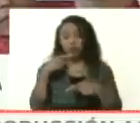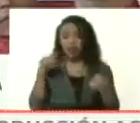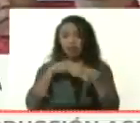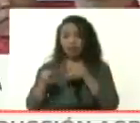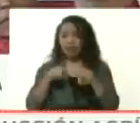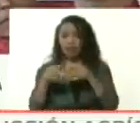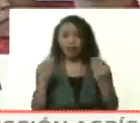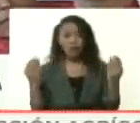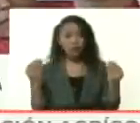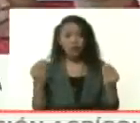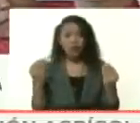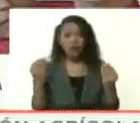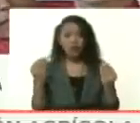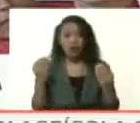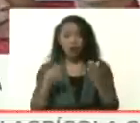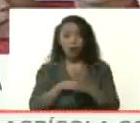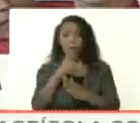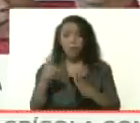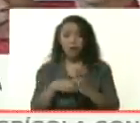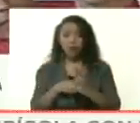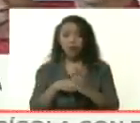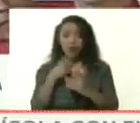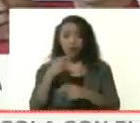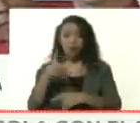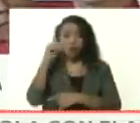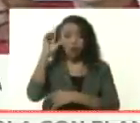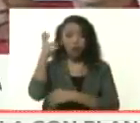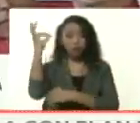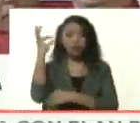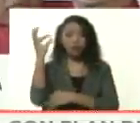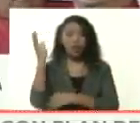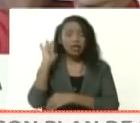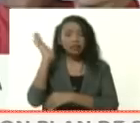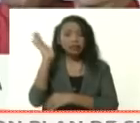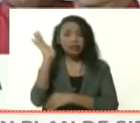plena derrota organizamos un congreso del partido.